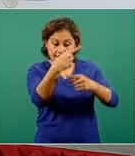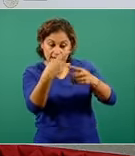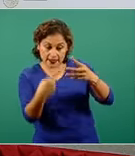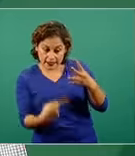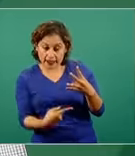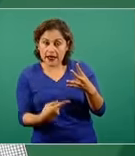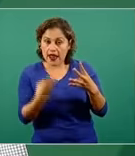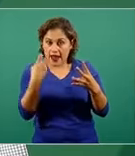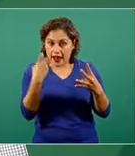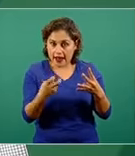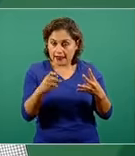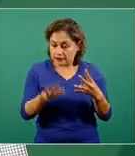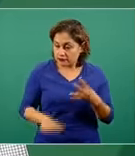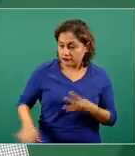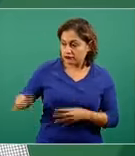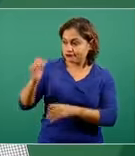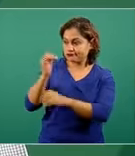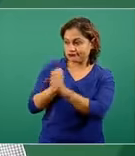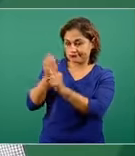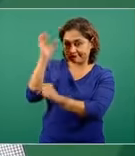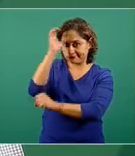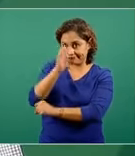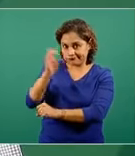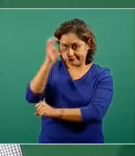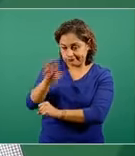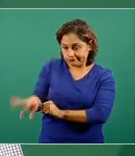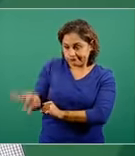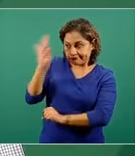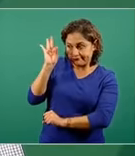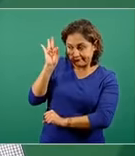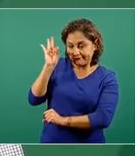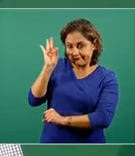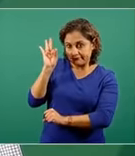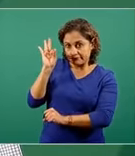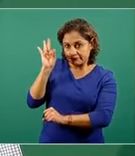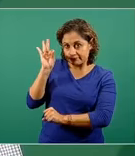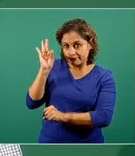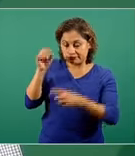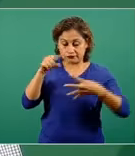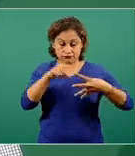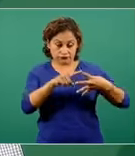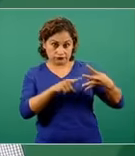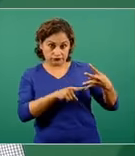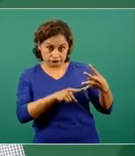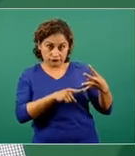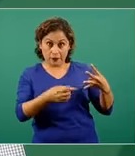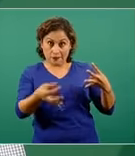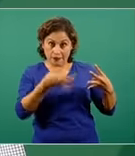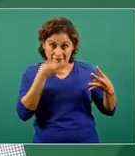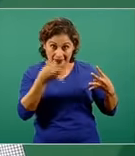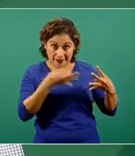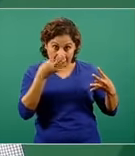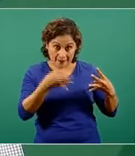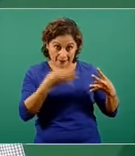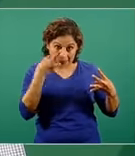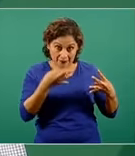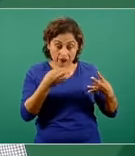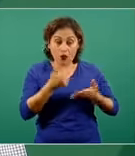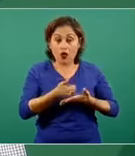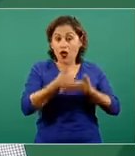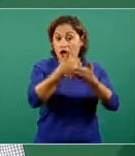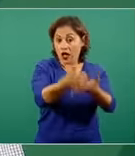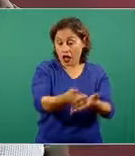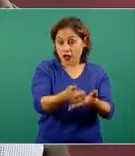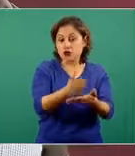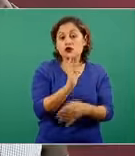con sustento documental, que un medicamento produce curación o mejoría